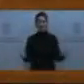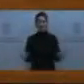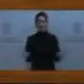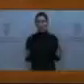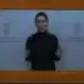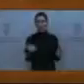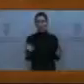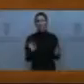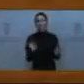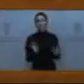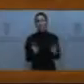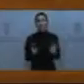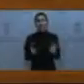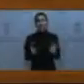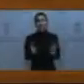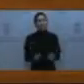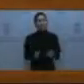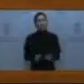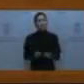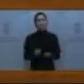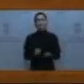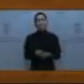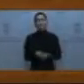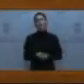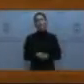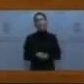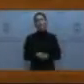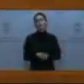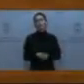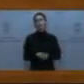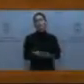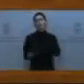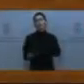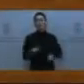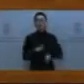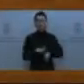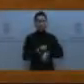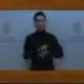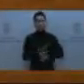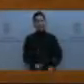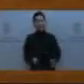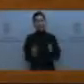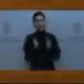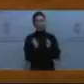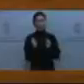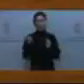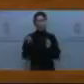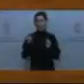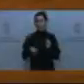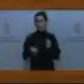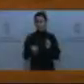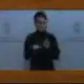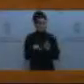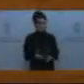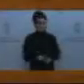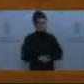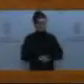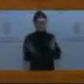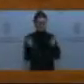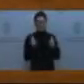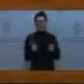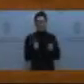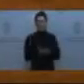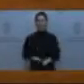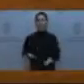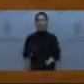bonita redacción, que no será criticar ellos su redacción, pero valer, como el tiempo ha dado la razón, absolutamente para nada. Los presupuestos, si les emplazo a que el